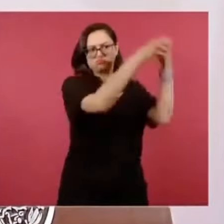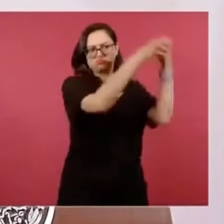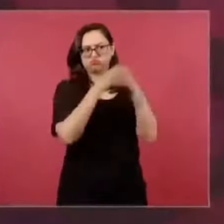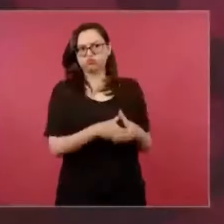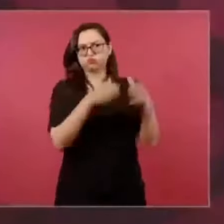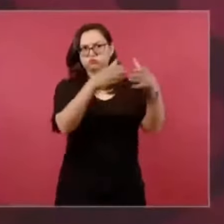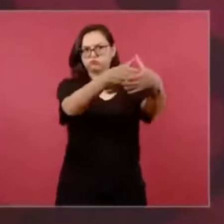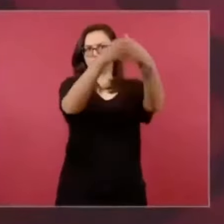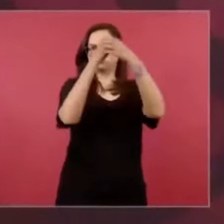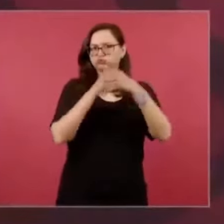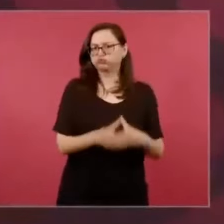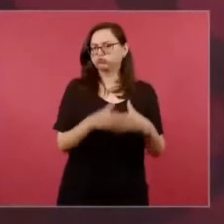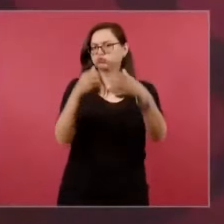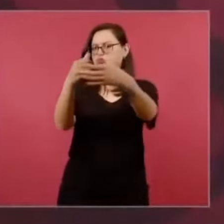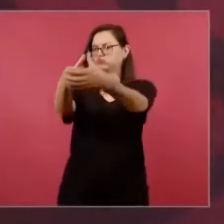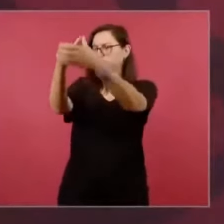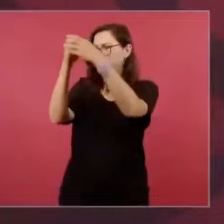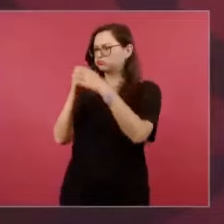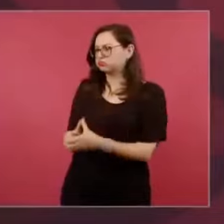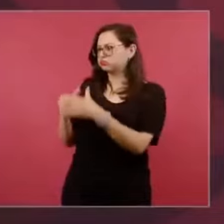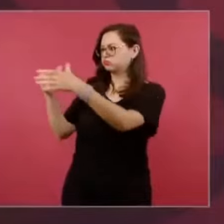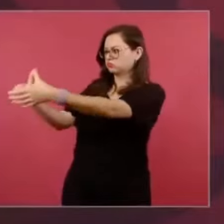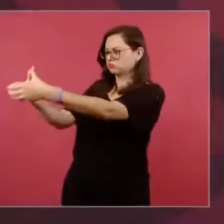de todos los organismos de